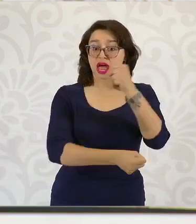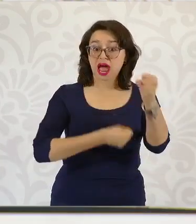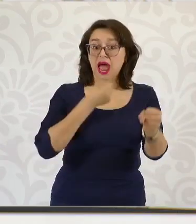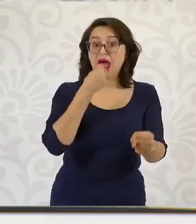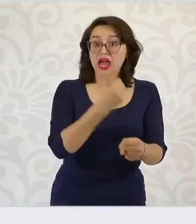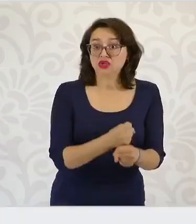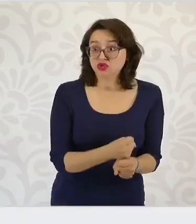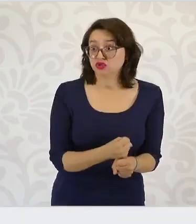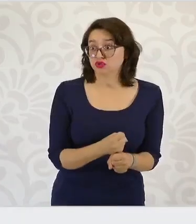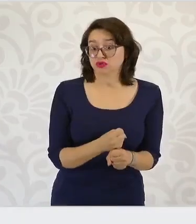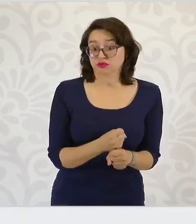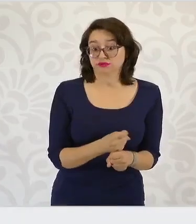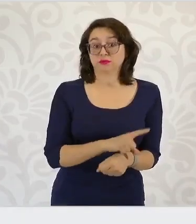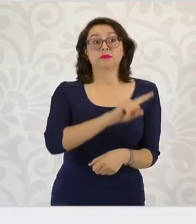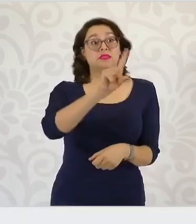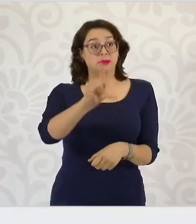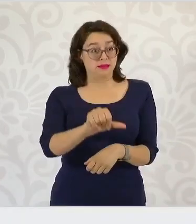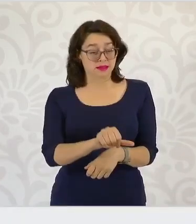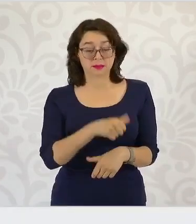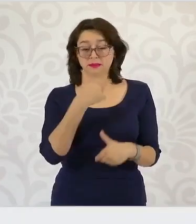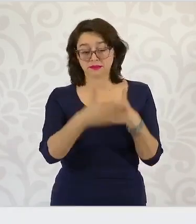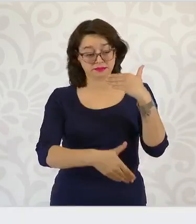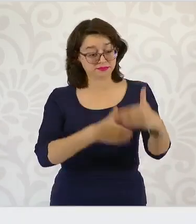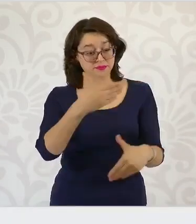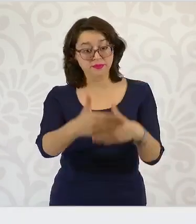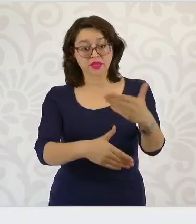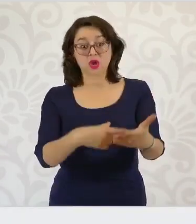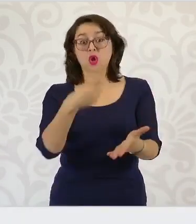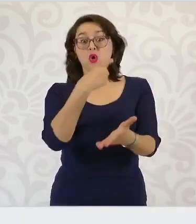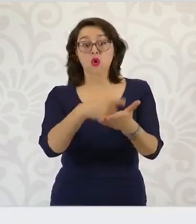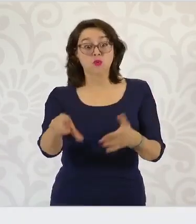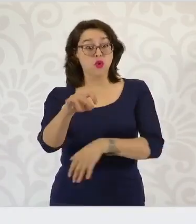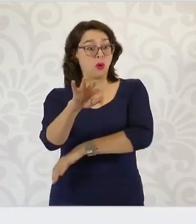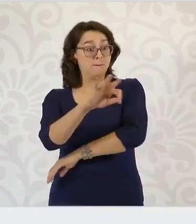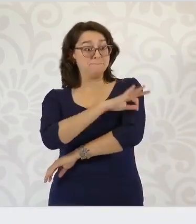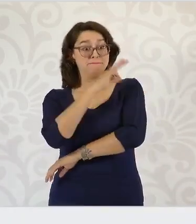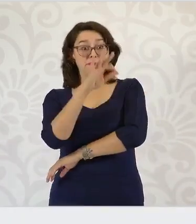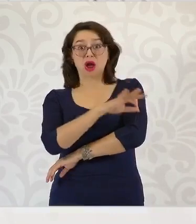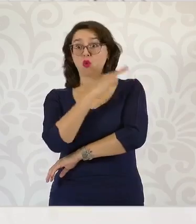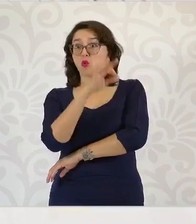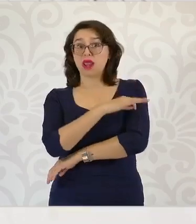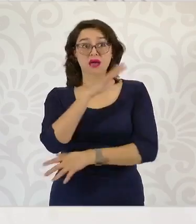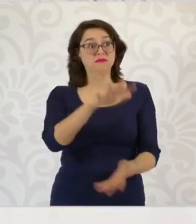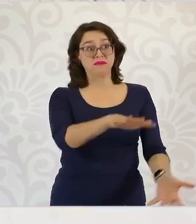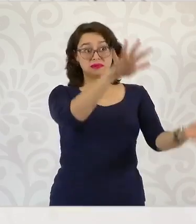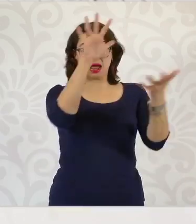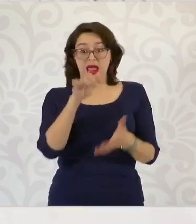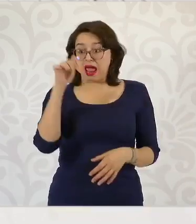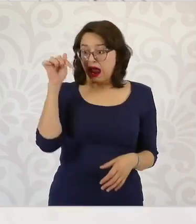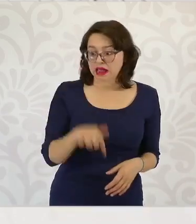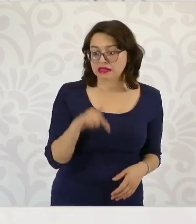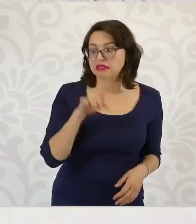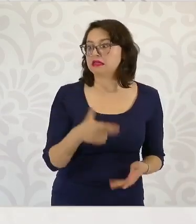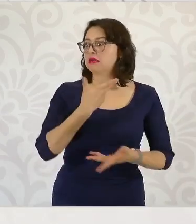que recibió todo México de manera gratuita, incluso mucho antes que en muchos otros países del mundo, por el